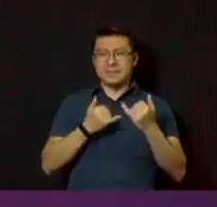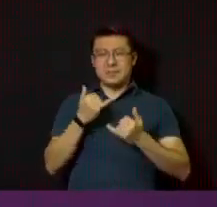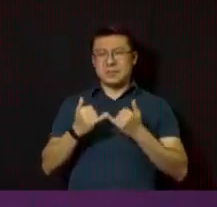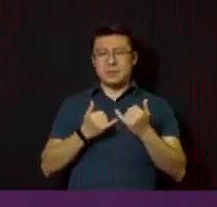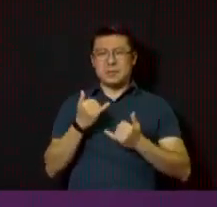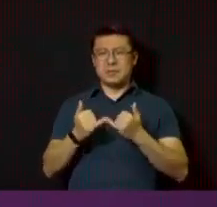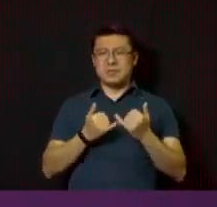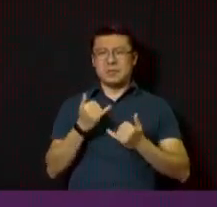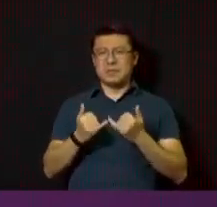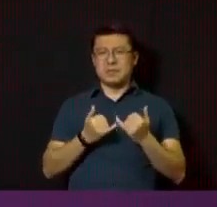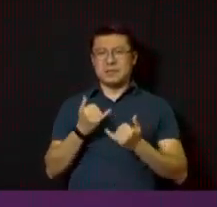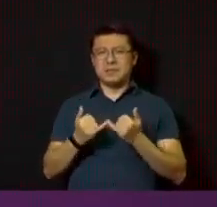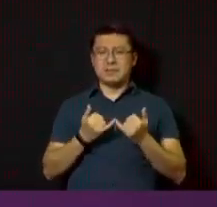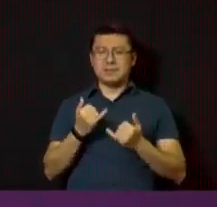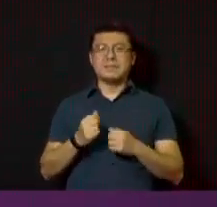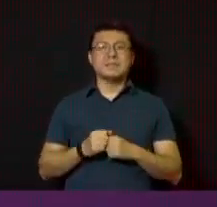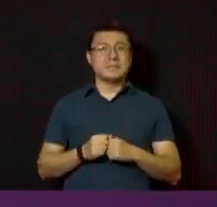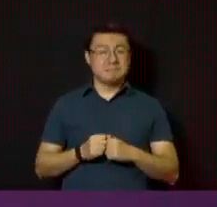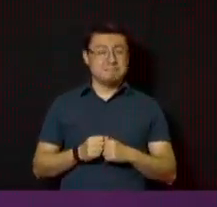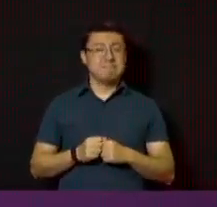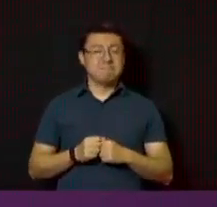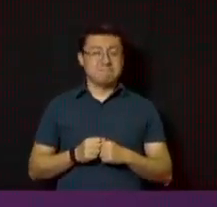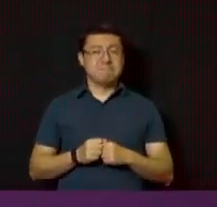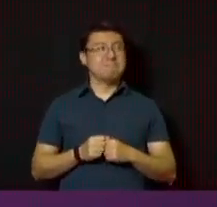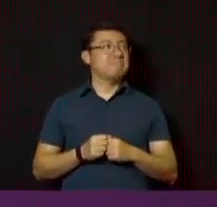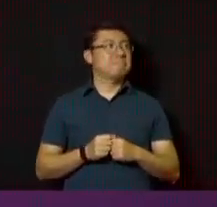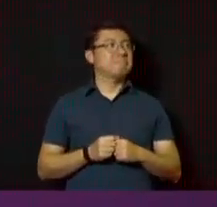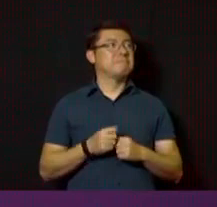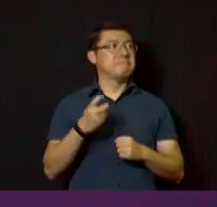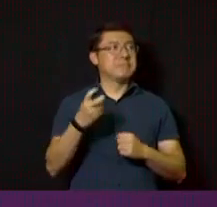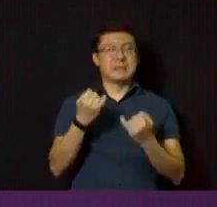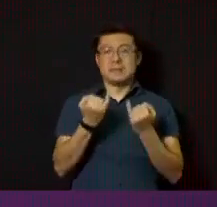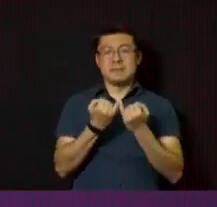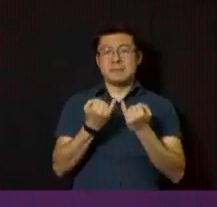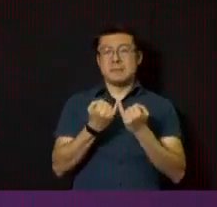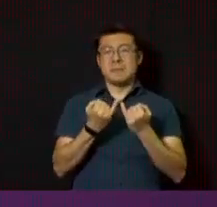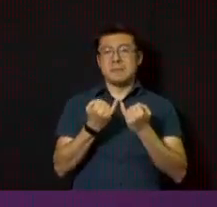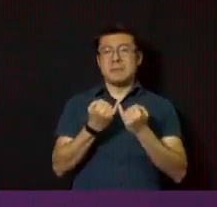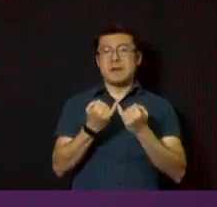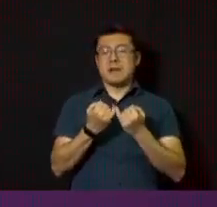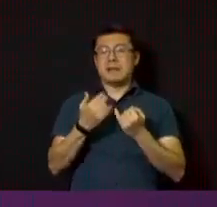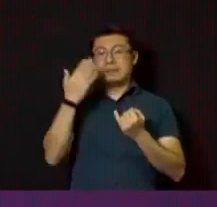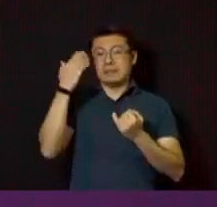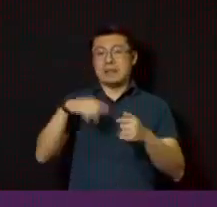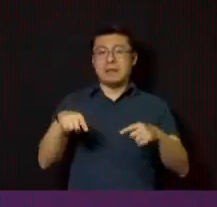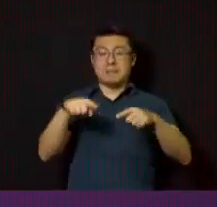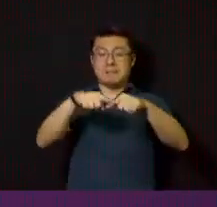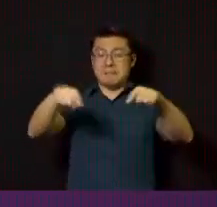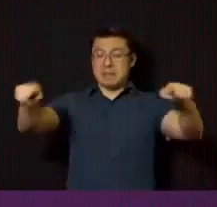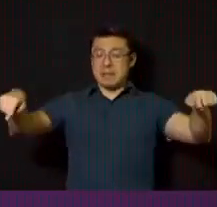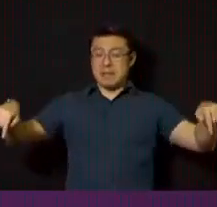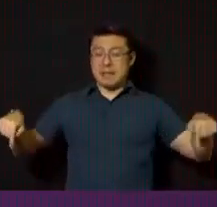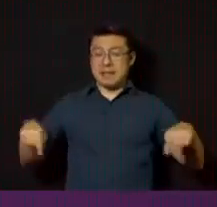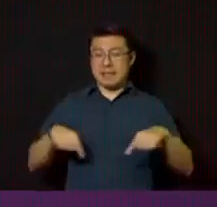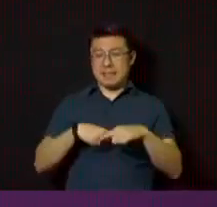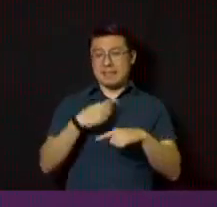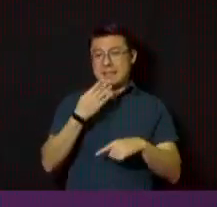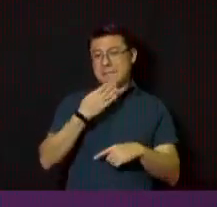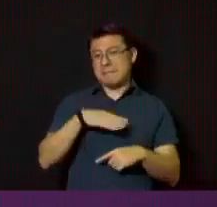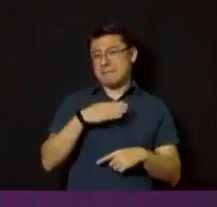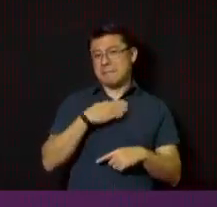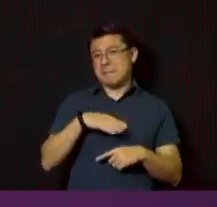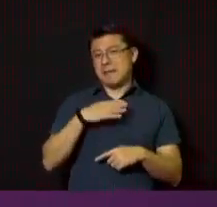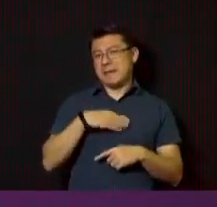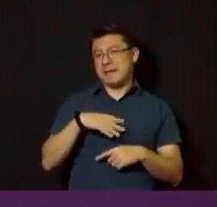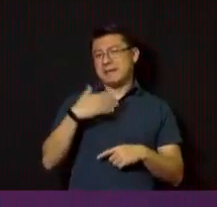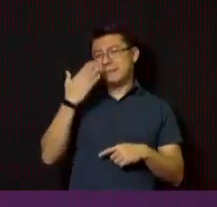verle cómo funcionaba. Latina, me emocioné en Latina, porque yo ahí en el centro de negocios pues tenía una